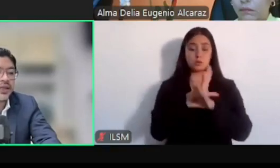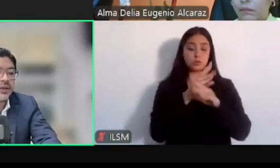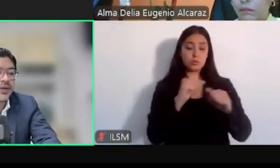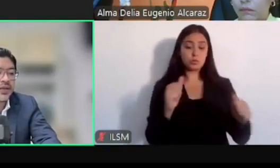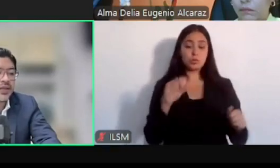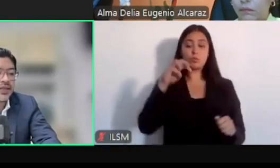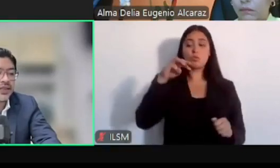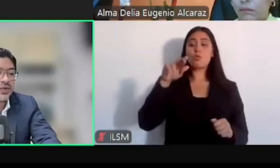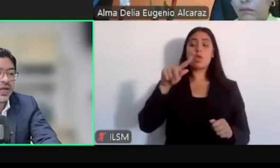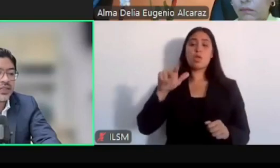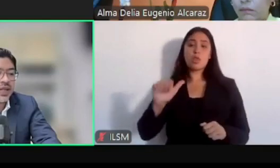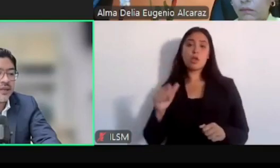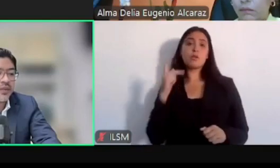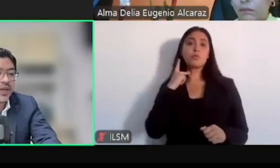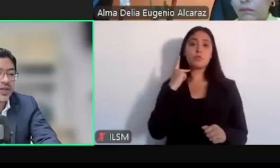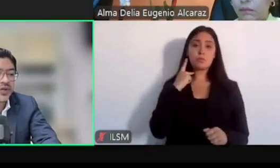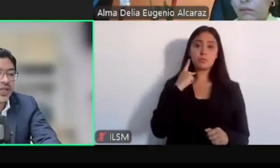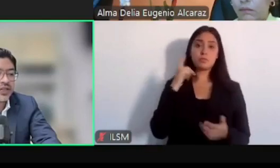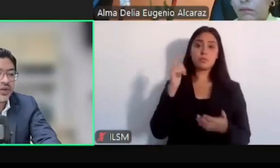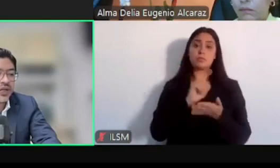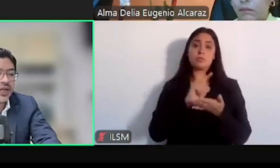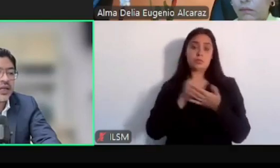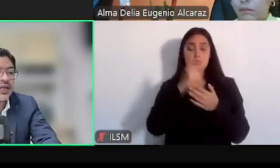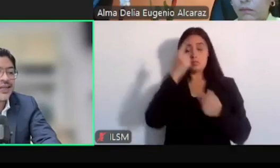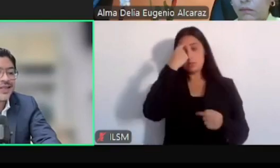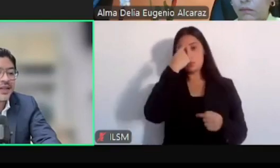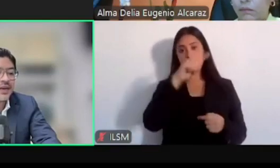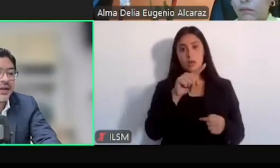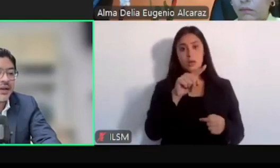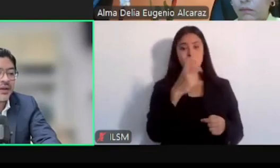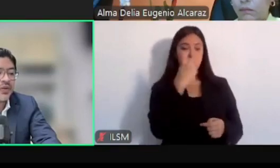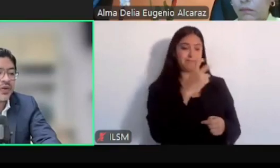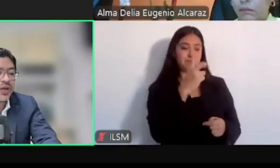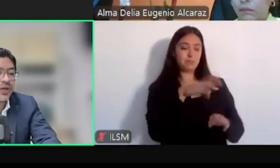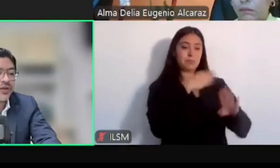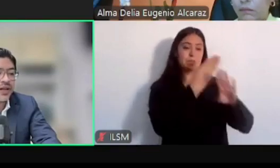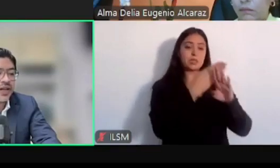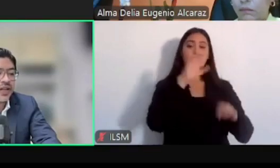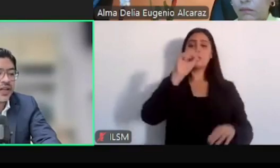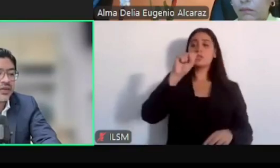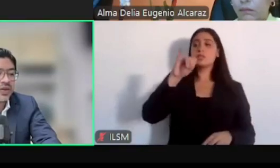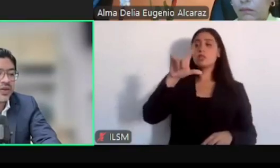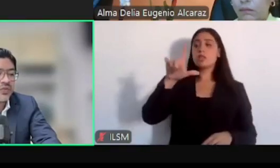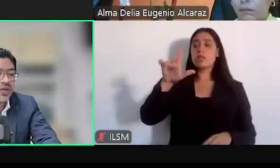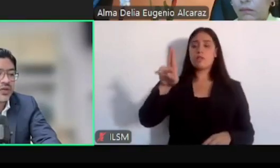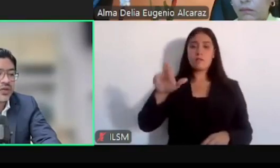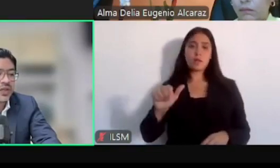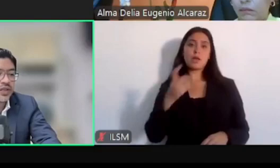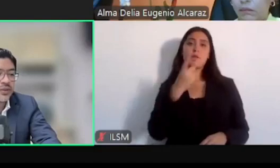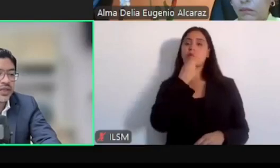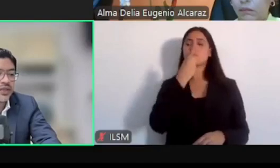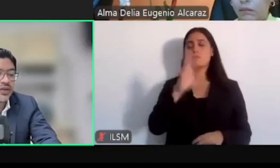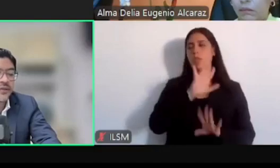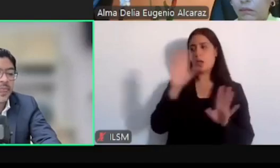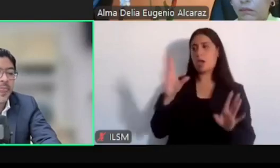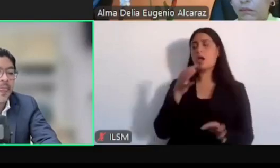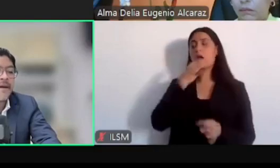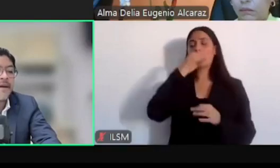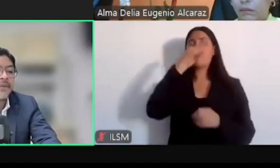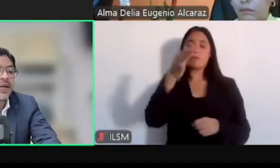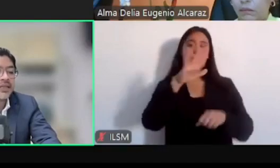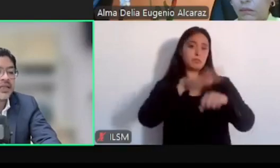completa en el término de tres días naturales la impugnación de la ciudadana Silvia alemán mundo y notificarle dentro de dicho plazo su